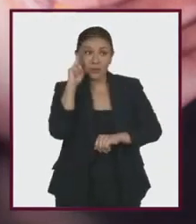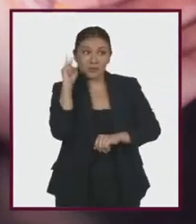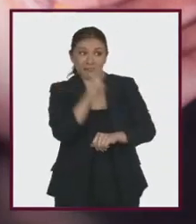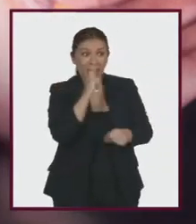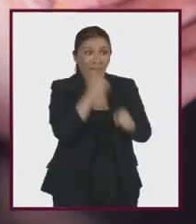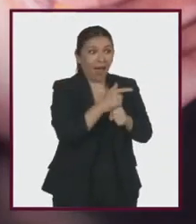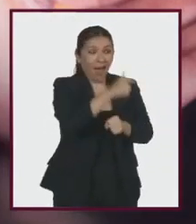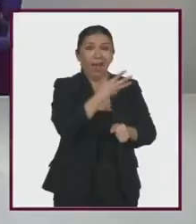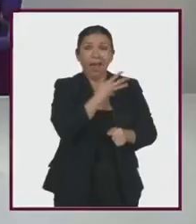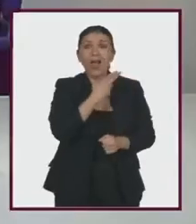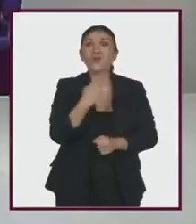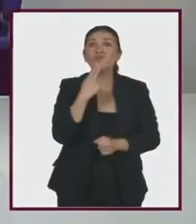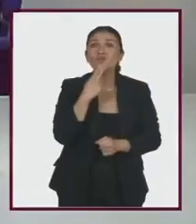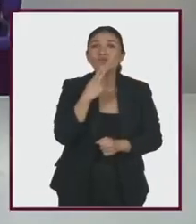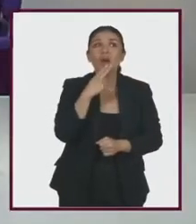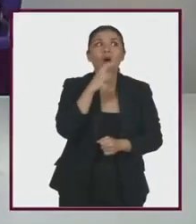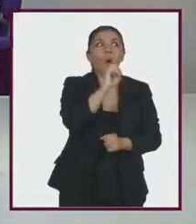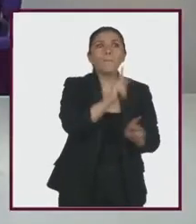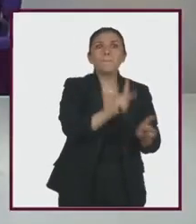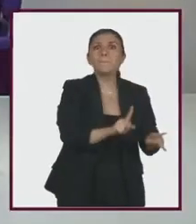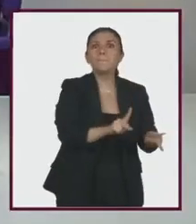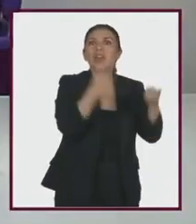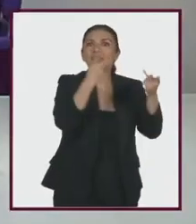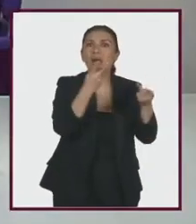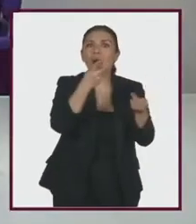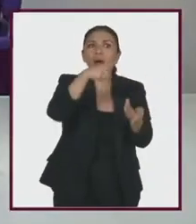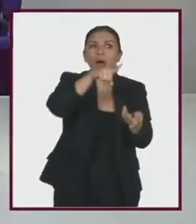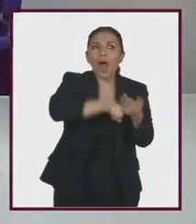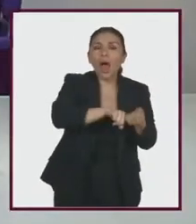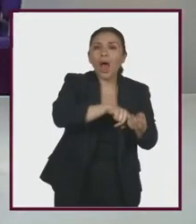consumo y o venta dentro del plantel?